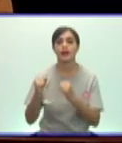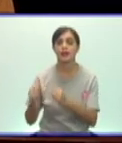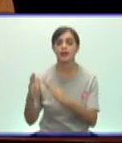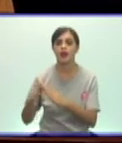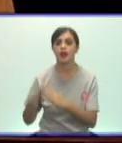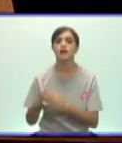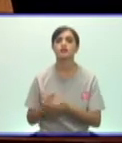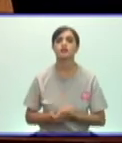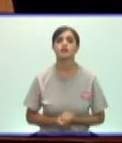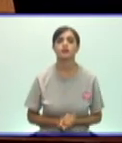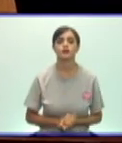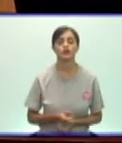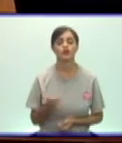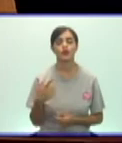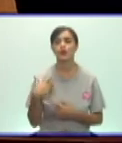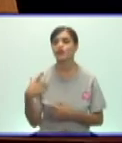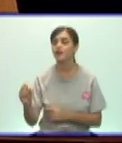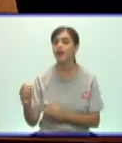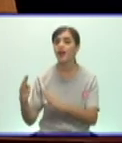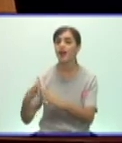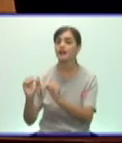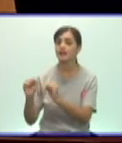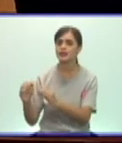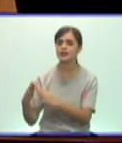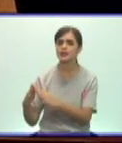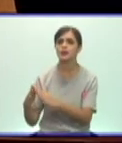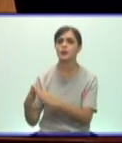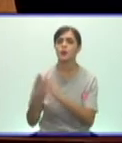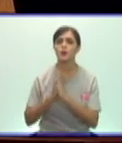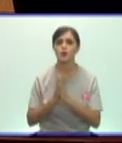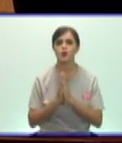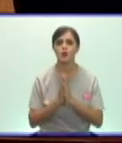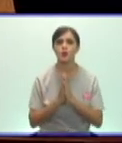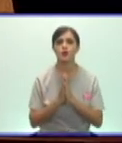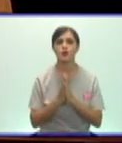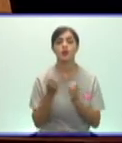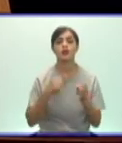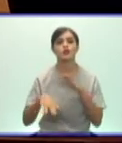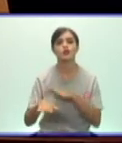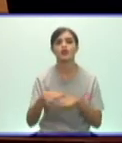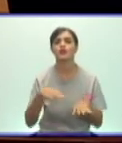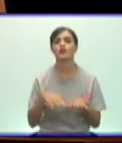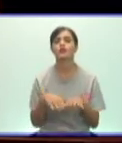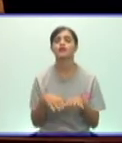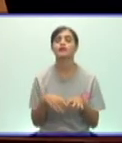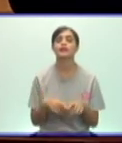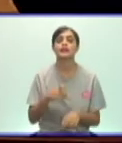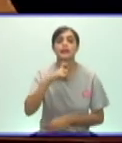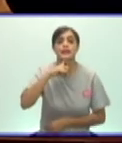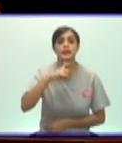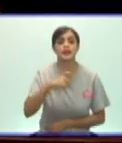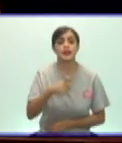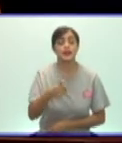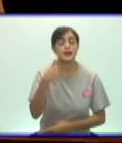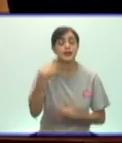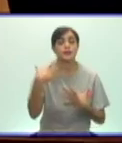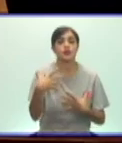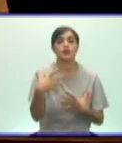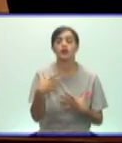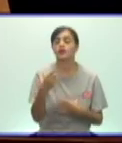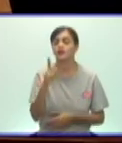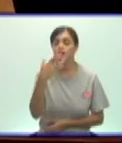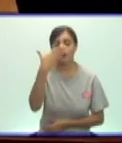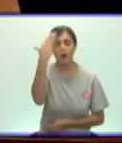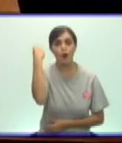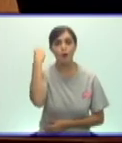de casa, no salga, manténgase en la casa. Por alguna situación determinada y es necesario, entonces no olvide el nasobuco,